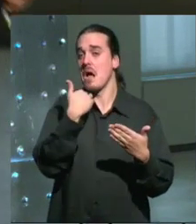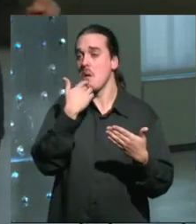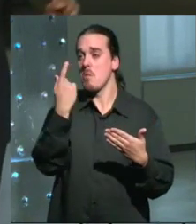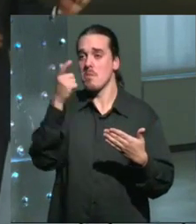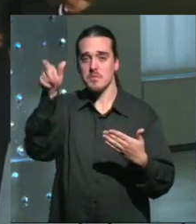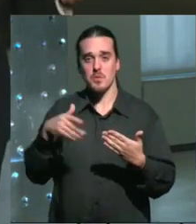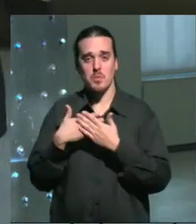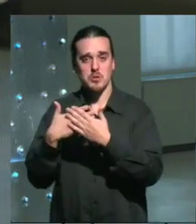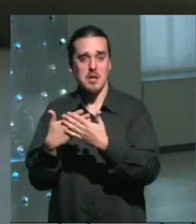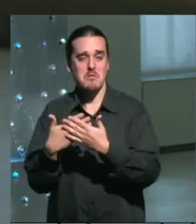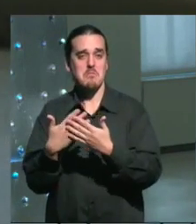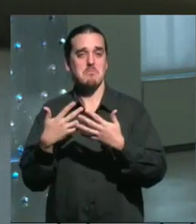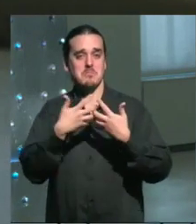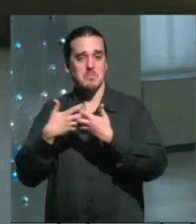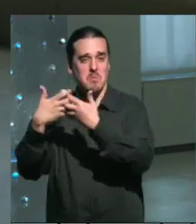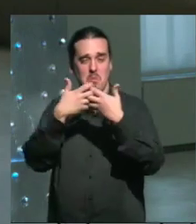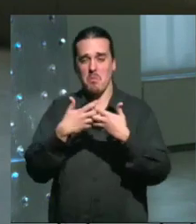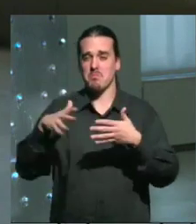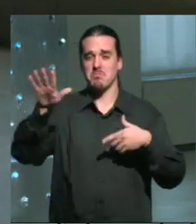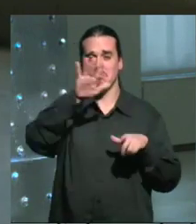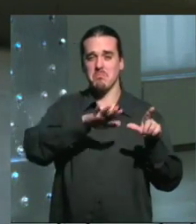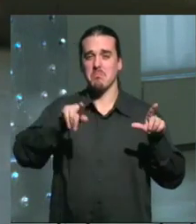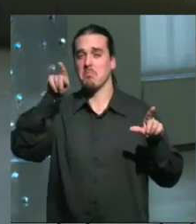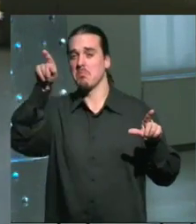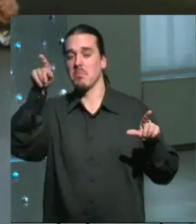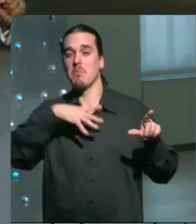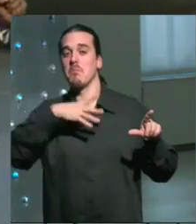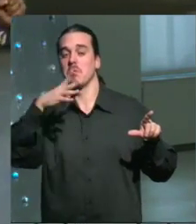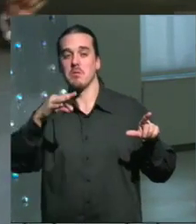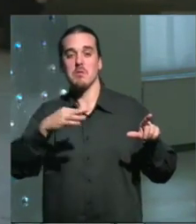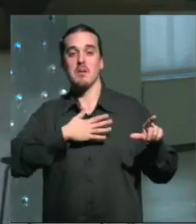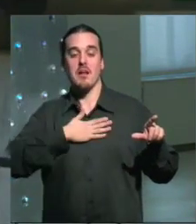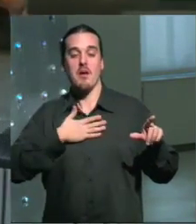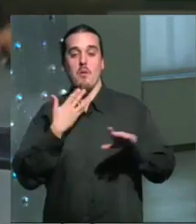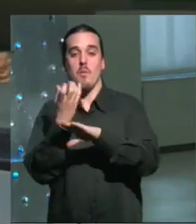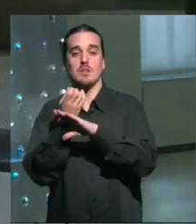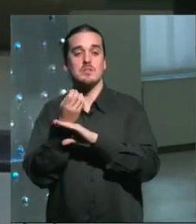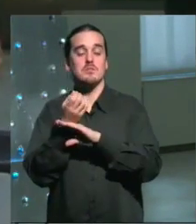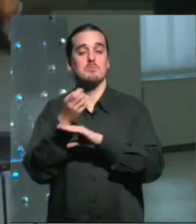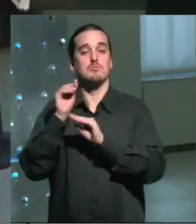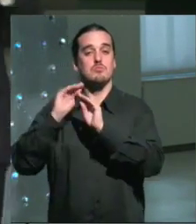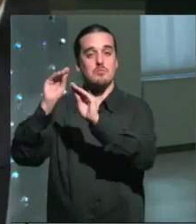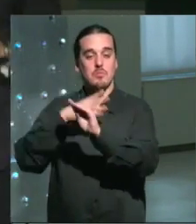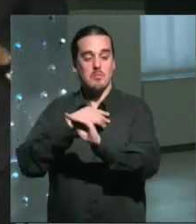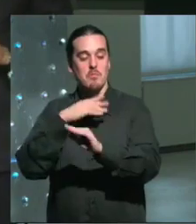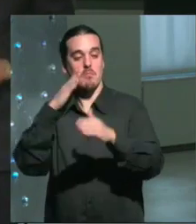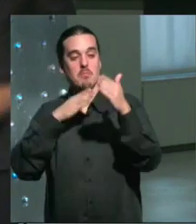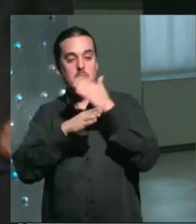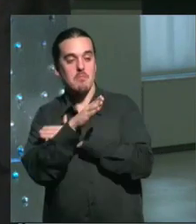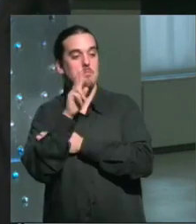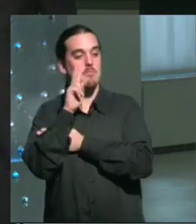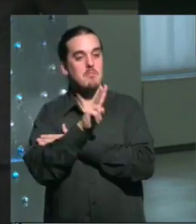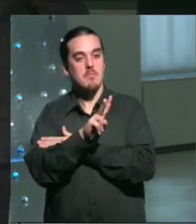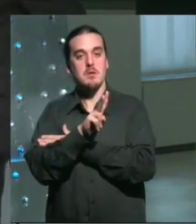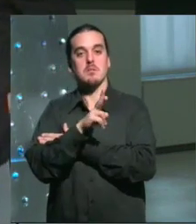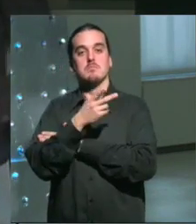Estados Unidos o cualquier parte del mundo pudiese acceder a esa base de datos y tenía 2 horas libres por la tarde, entre 3 y 4, iba a nuestra